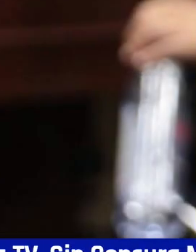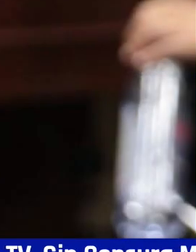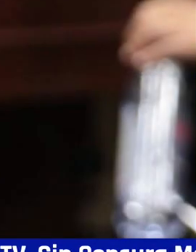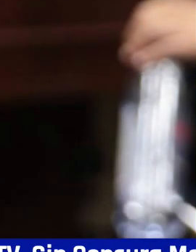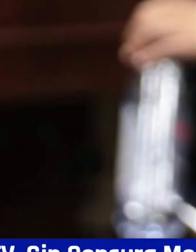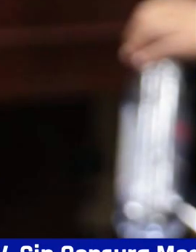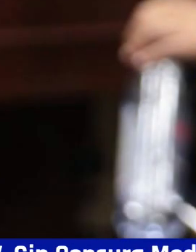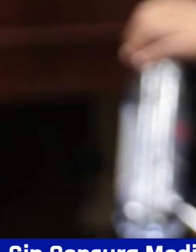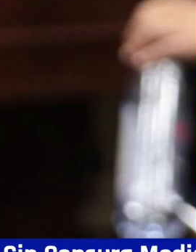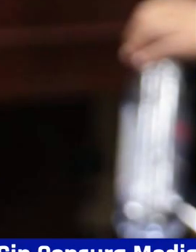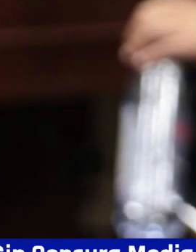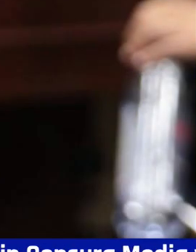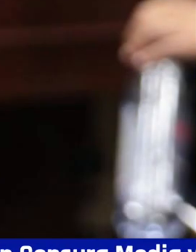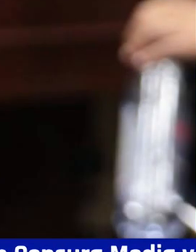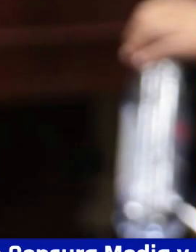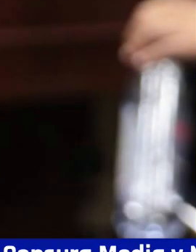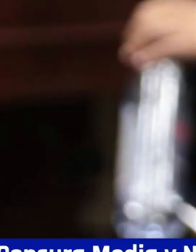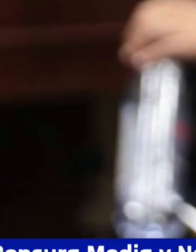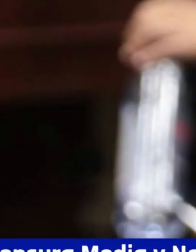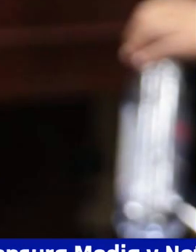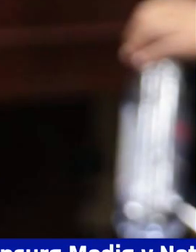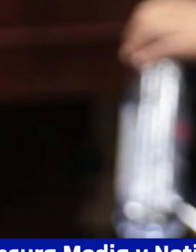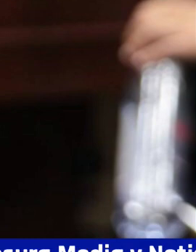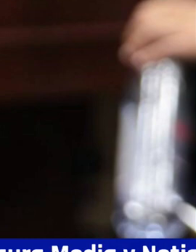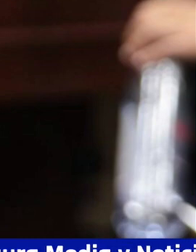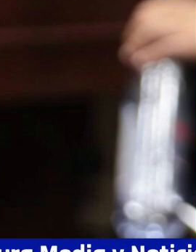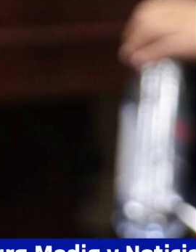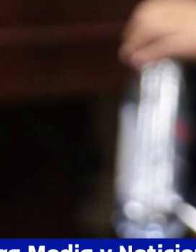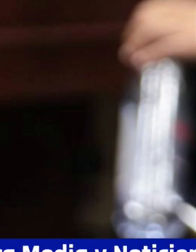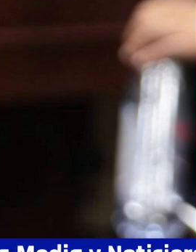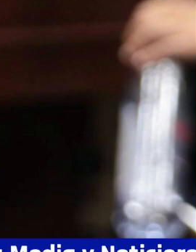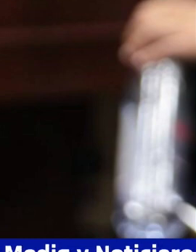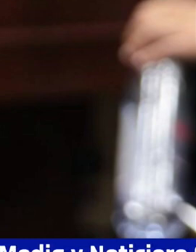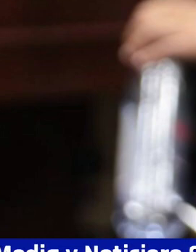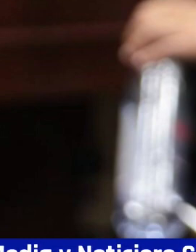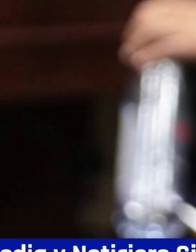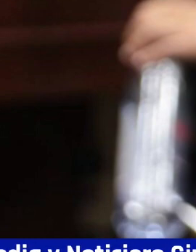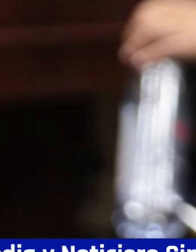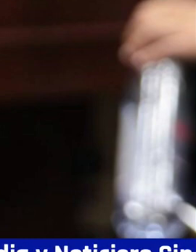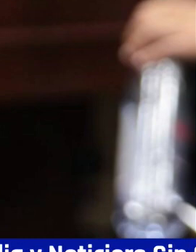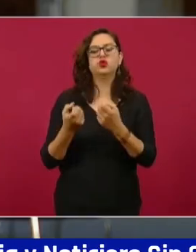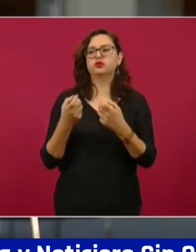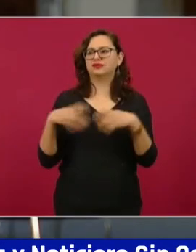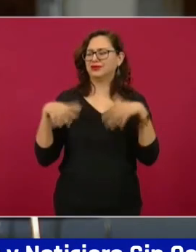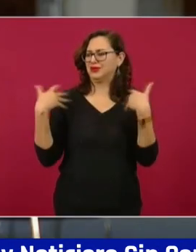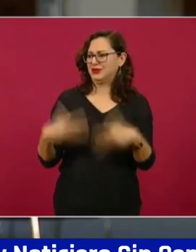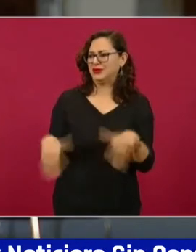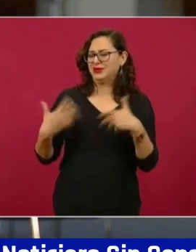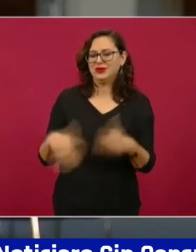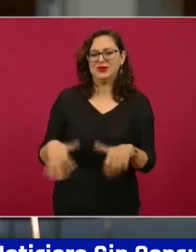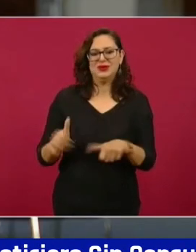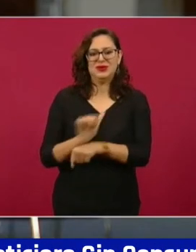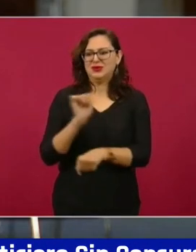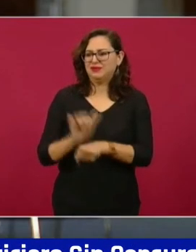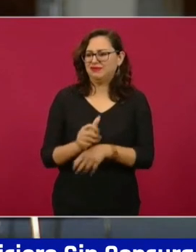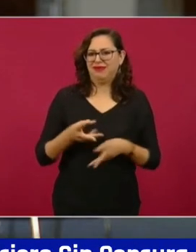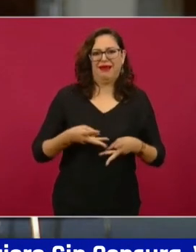que se eviten a mandatarios como Felipe Calderón, a quien Nancy abiertamente, ahí en la conferencia de prensa mañana, le llama un